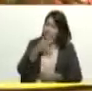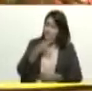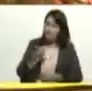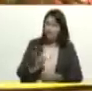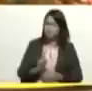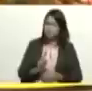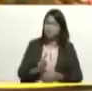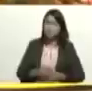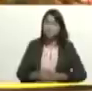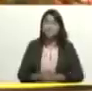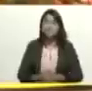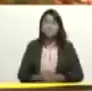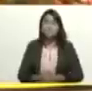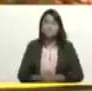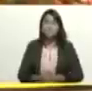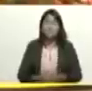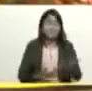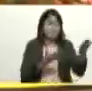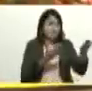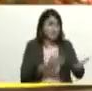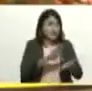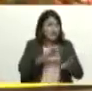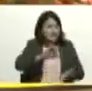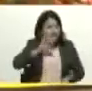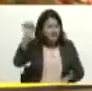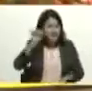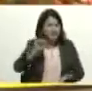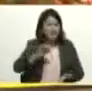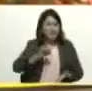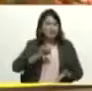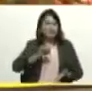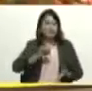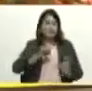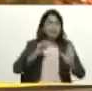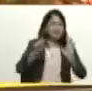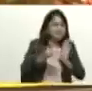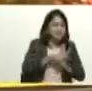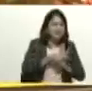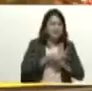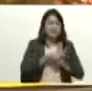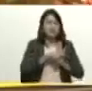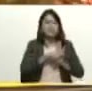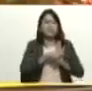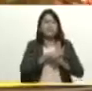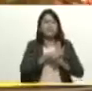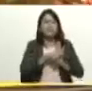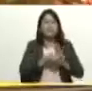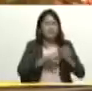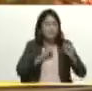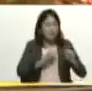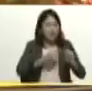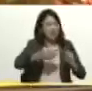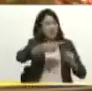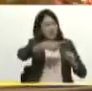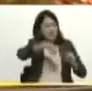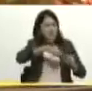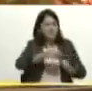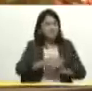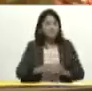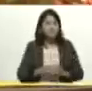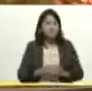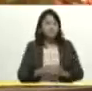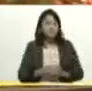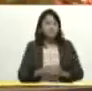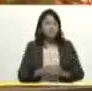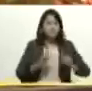fácil pasar de una sociedad totalmente corrompida, del capitalismo salvaje,